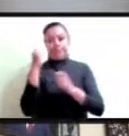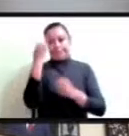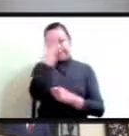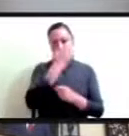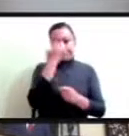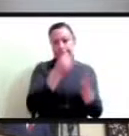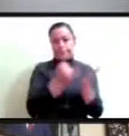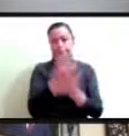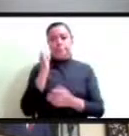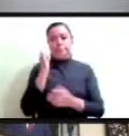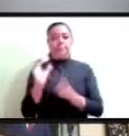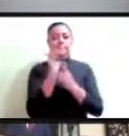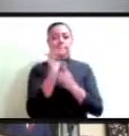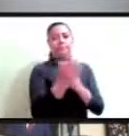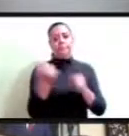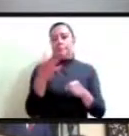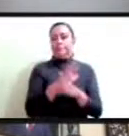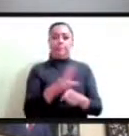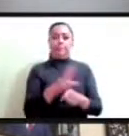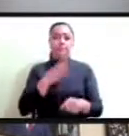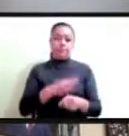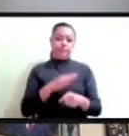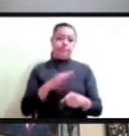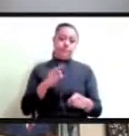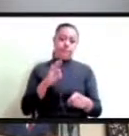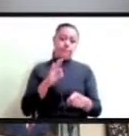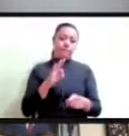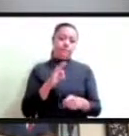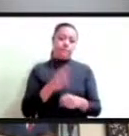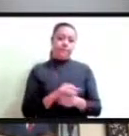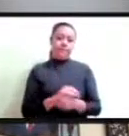y Procuración de Justicia.